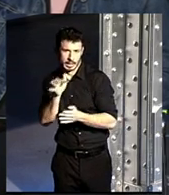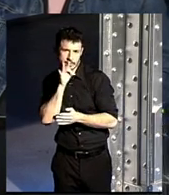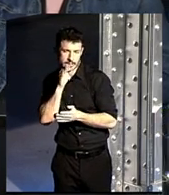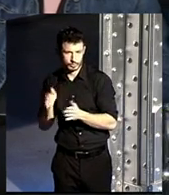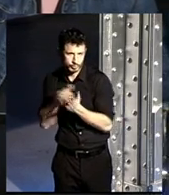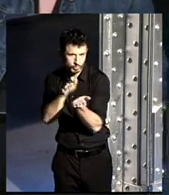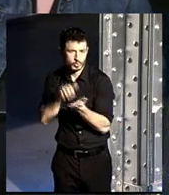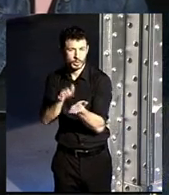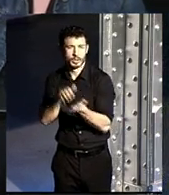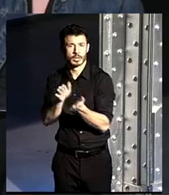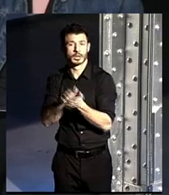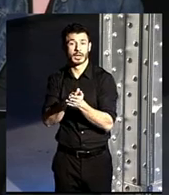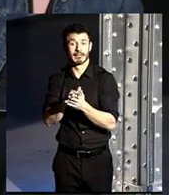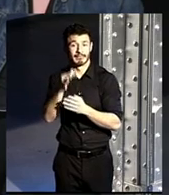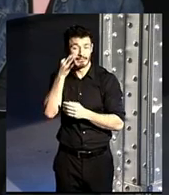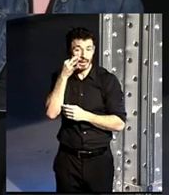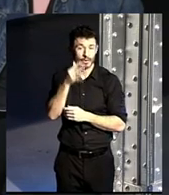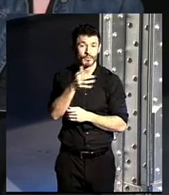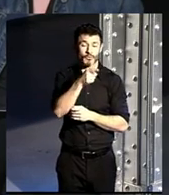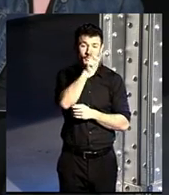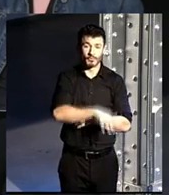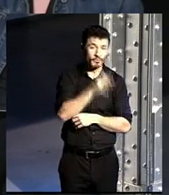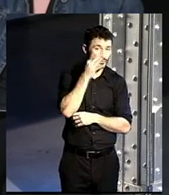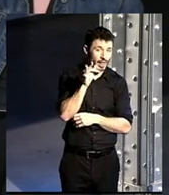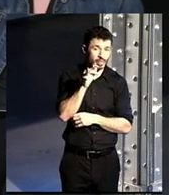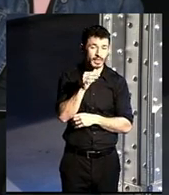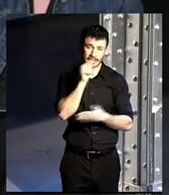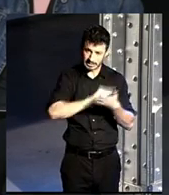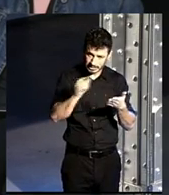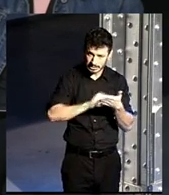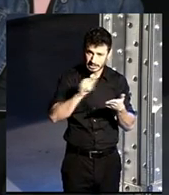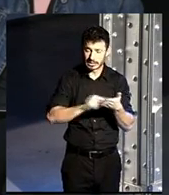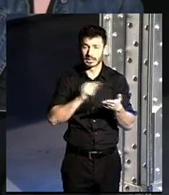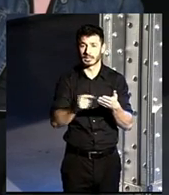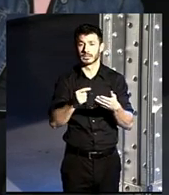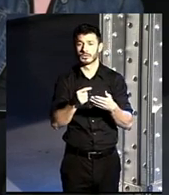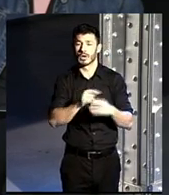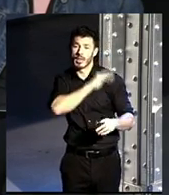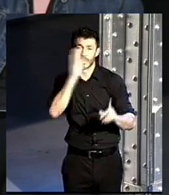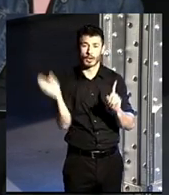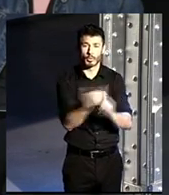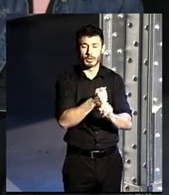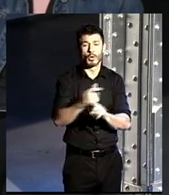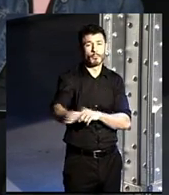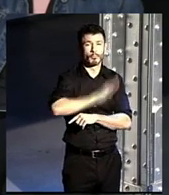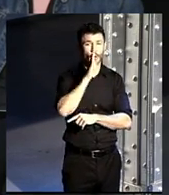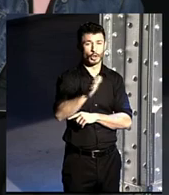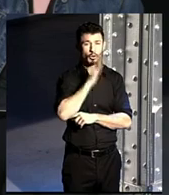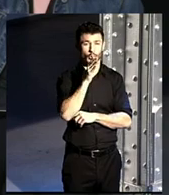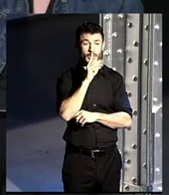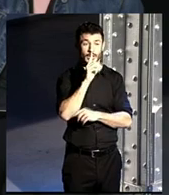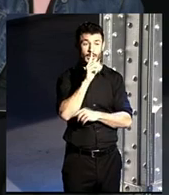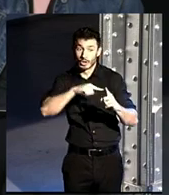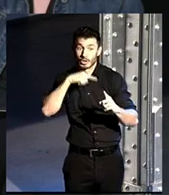es escrito por un francés, titulado Prodigieuse découverte, un descubrimiento prodigioso y sus incalculables